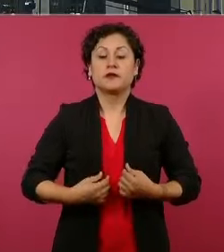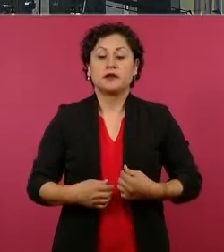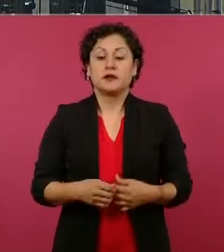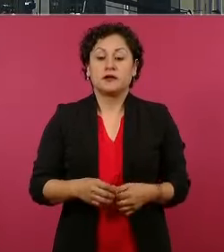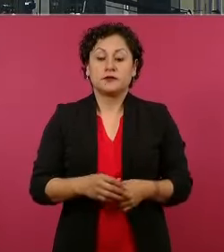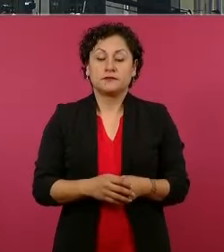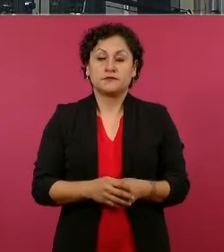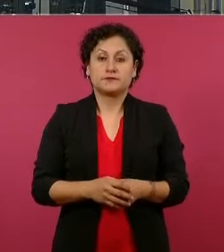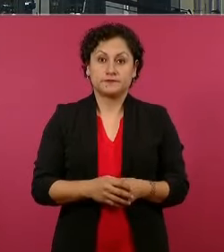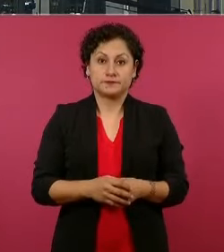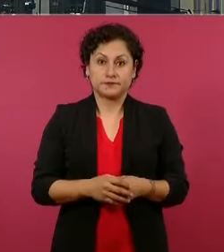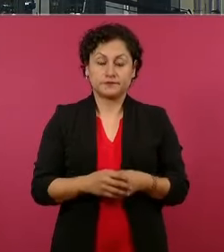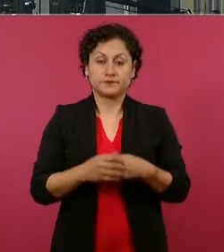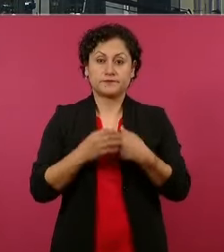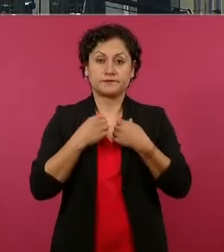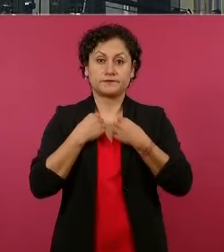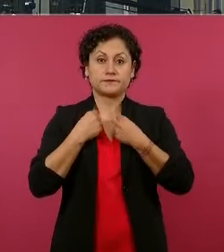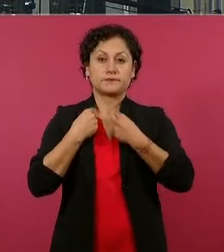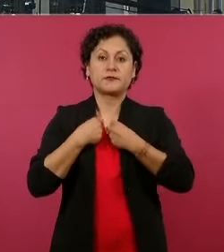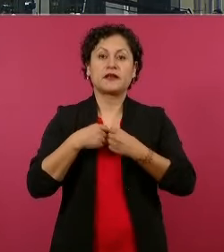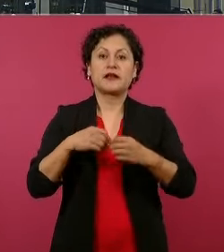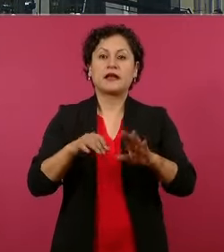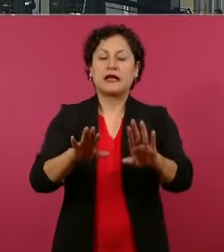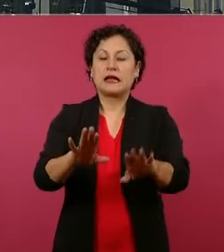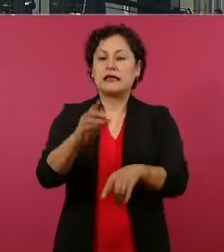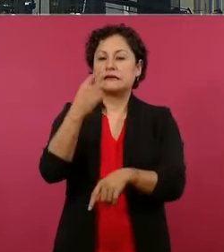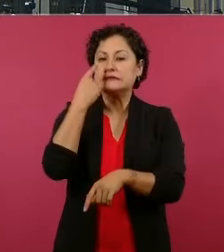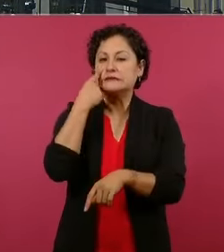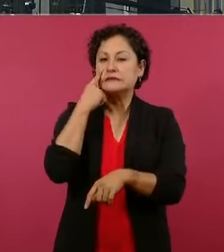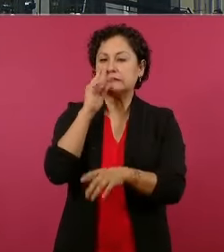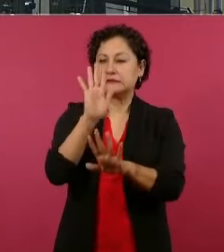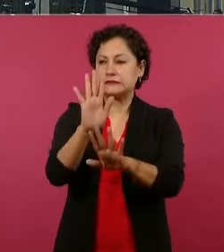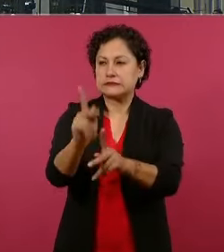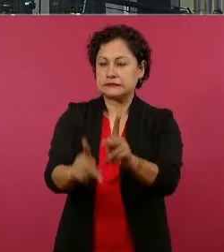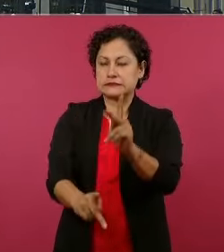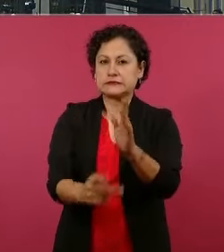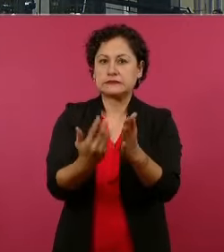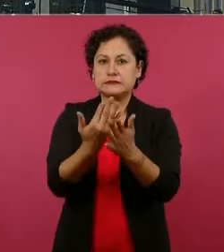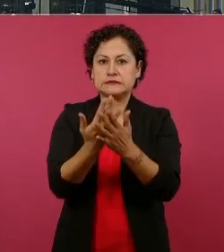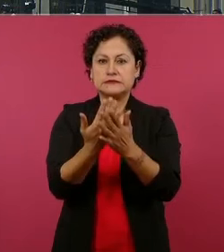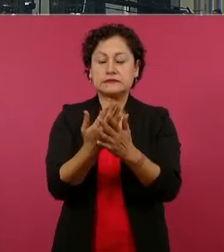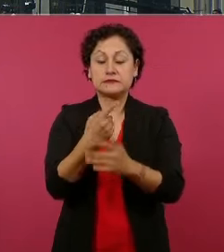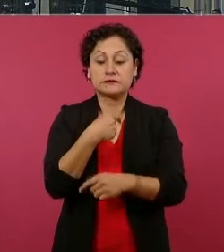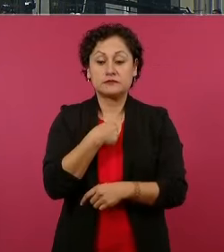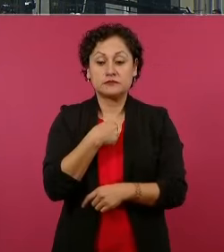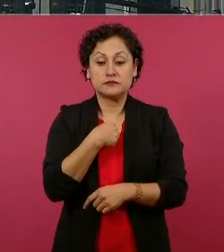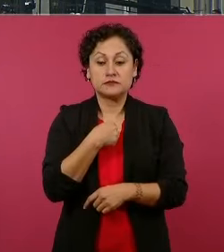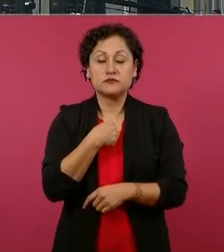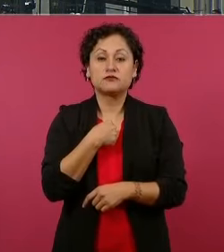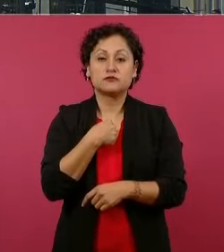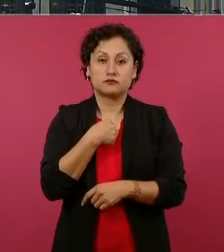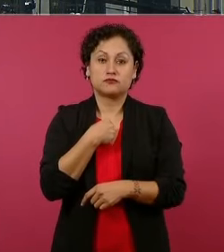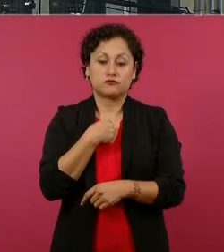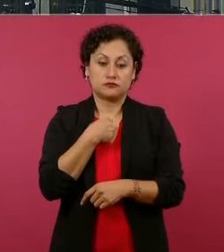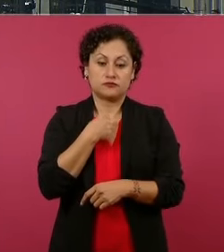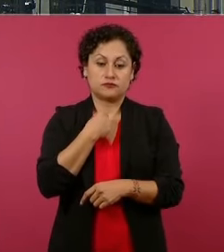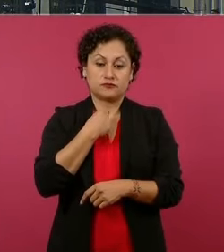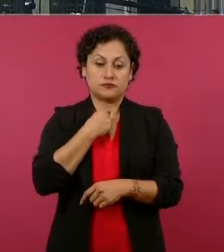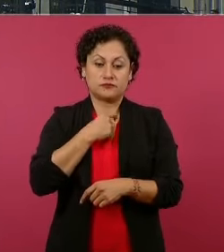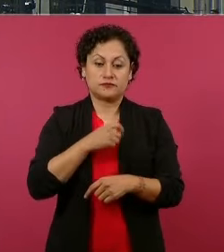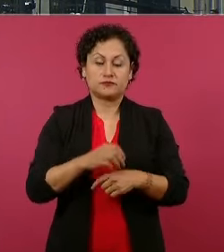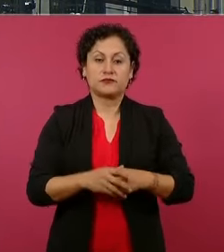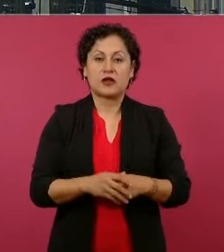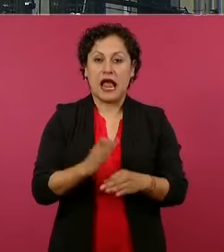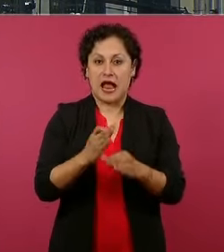finalmente Ah pero permíteme porque es que yo aprovecho para otras